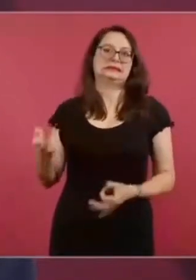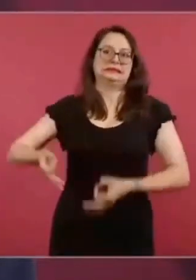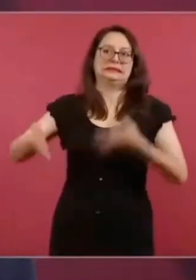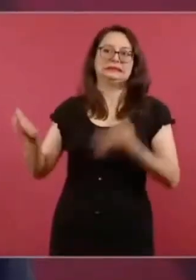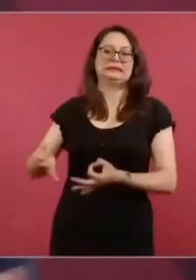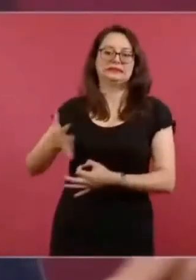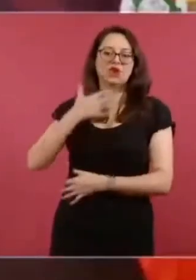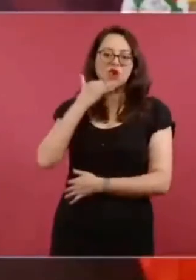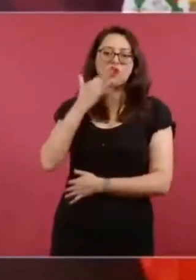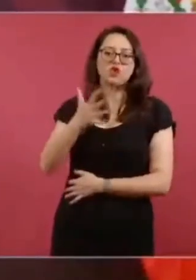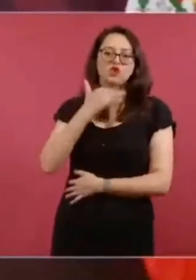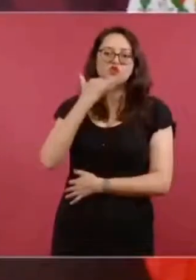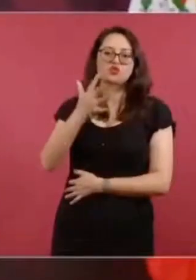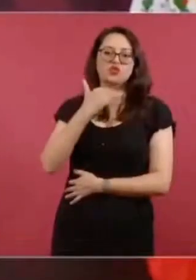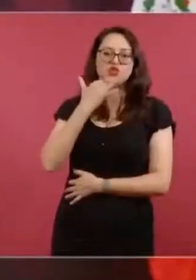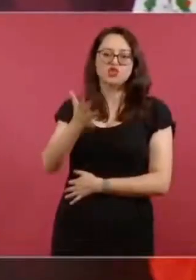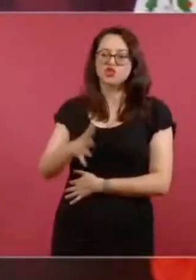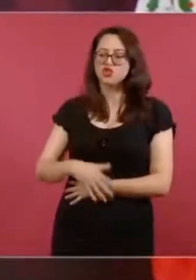Así.